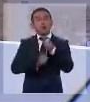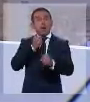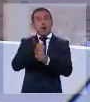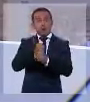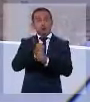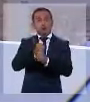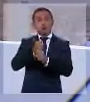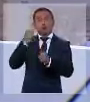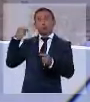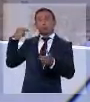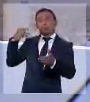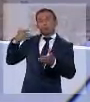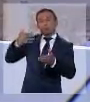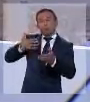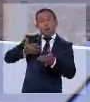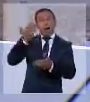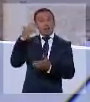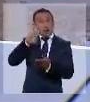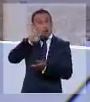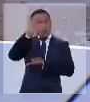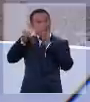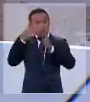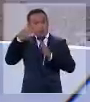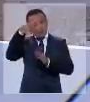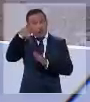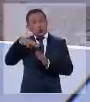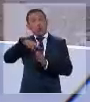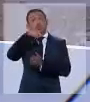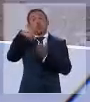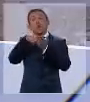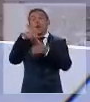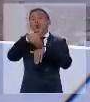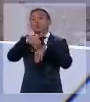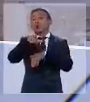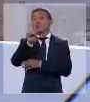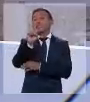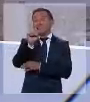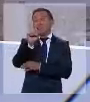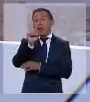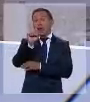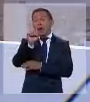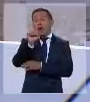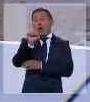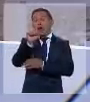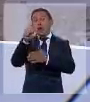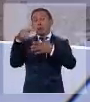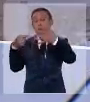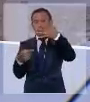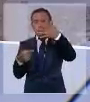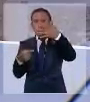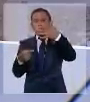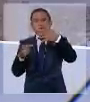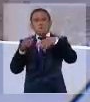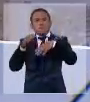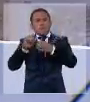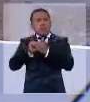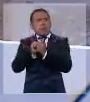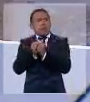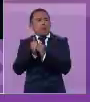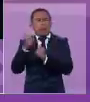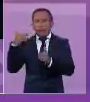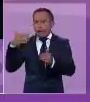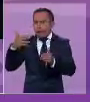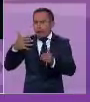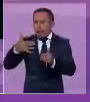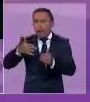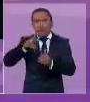lugar 60 en corrupción en el mundo al lugar 135. O sea, creció la corrupción en